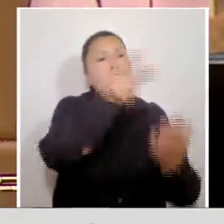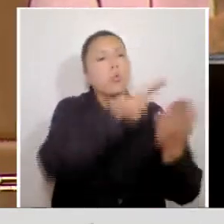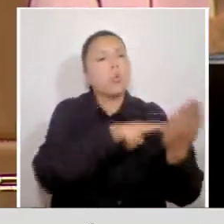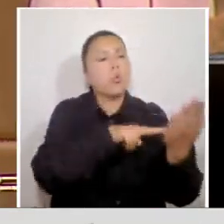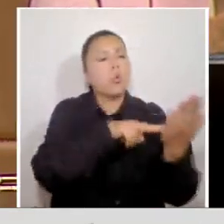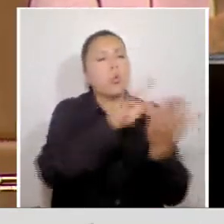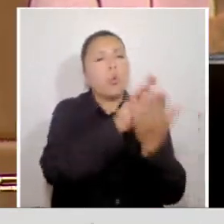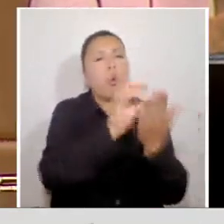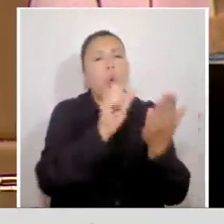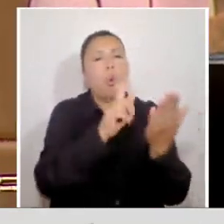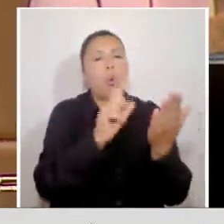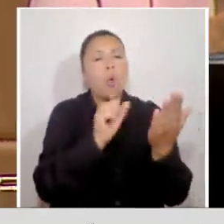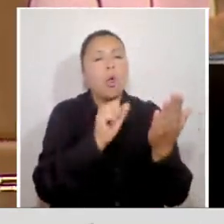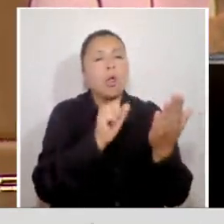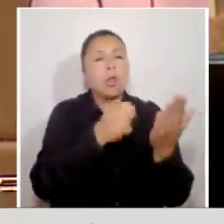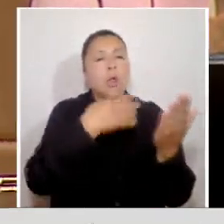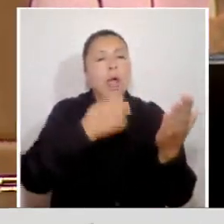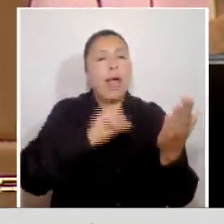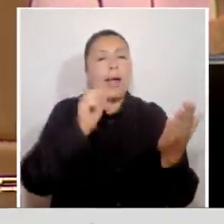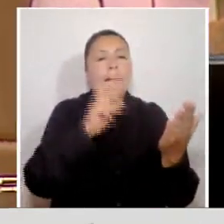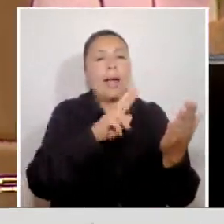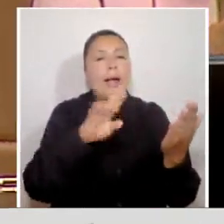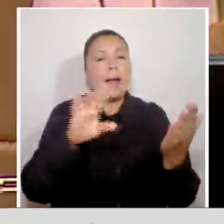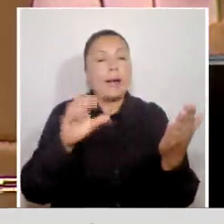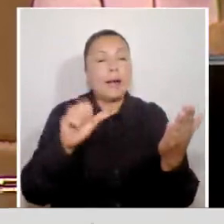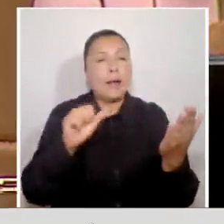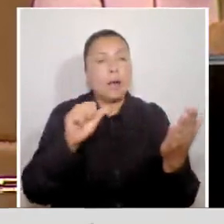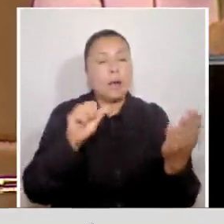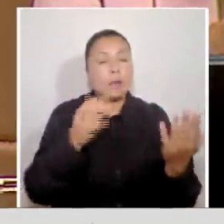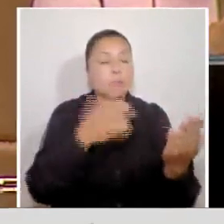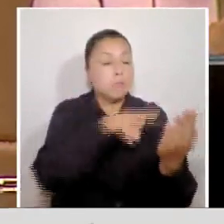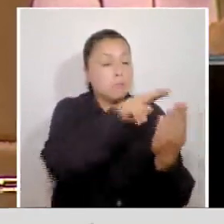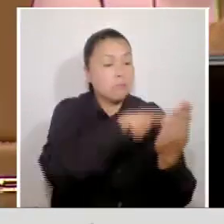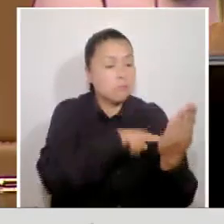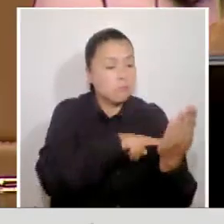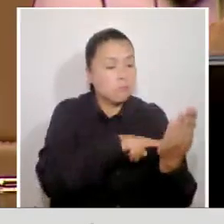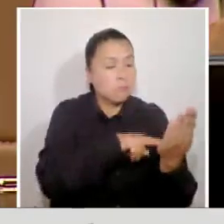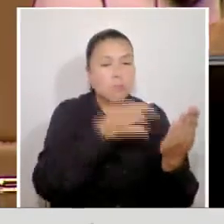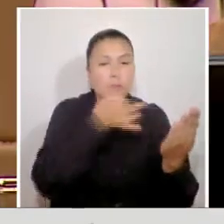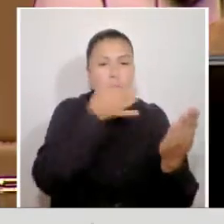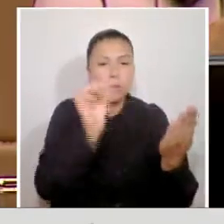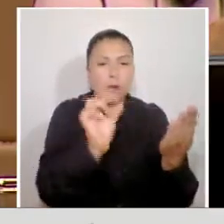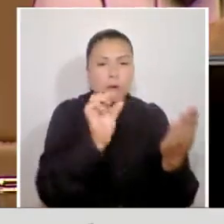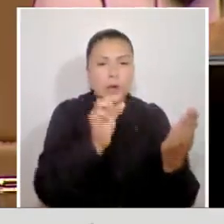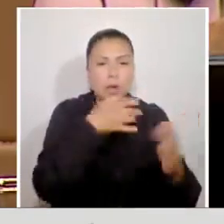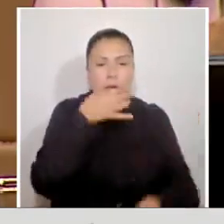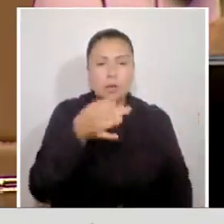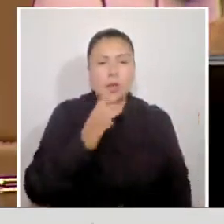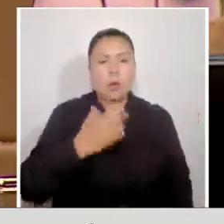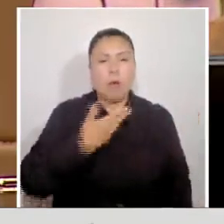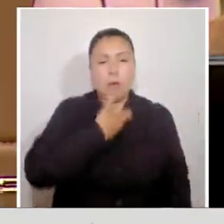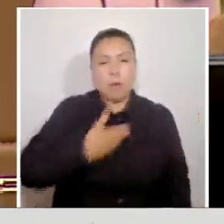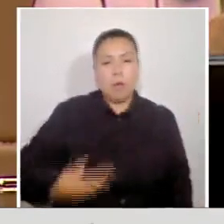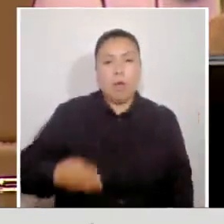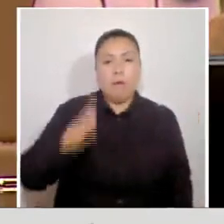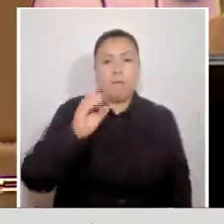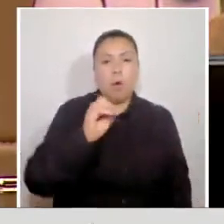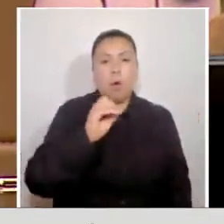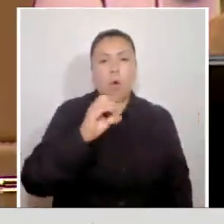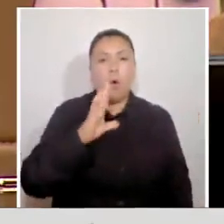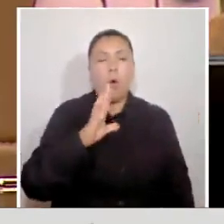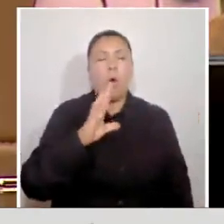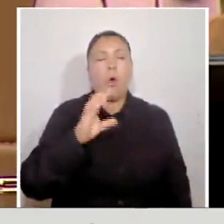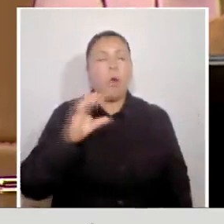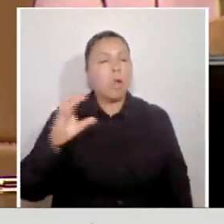oficial que frente a una expresión una afirmación del presidente borich por más diferencias que